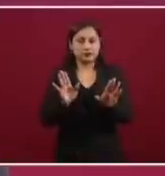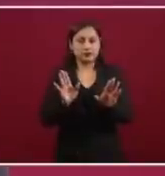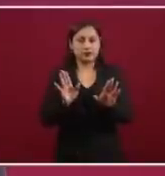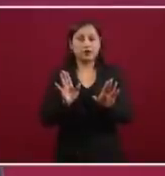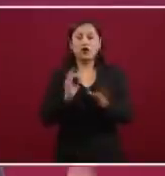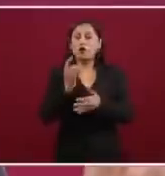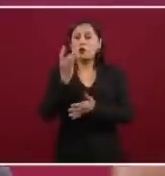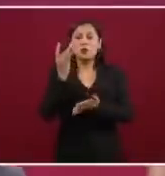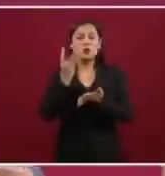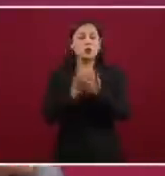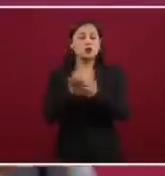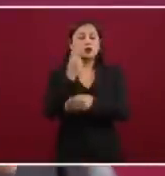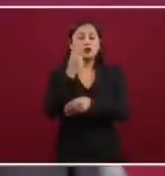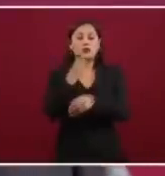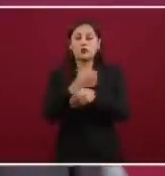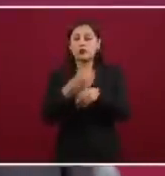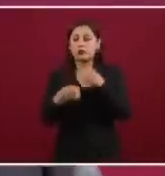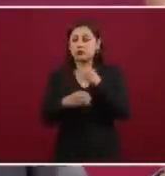que